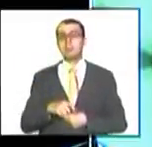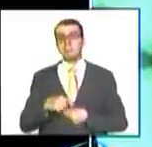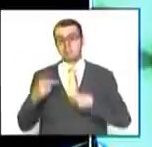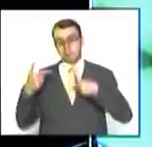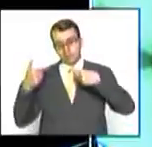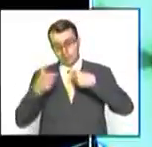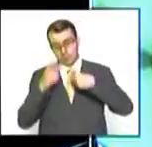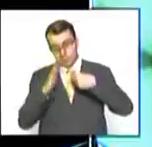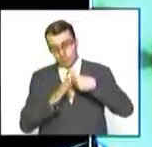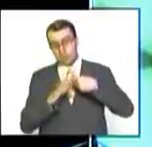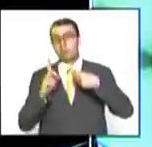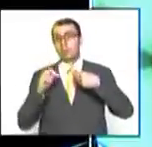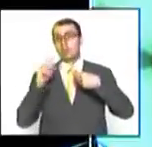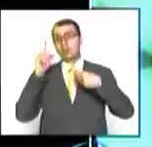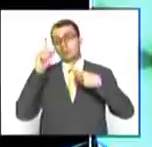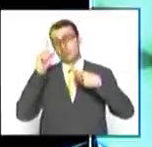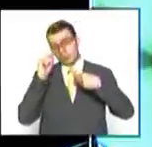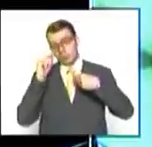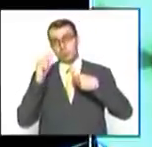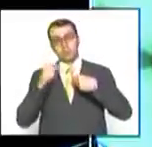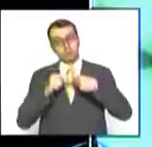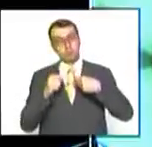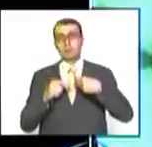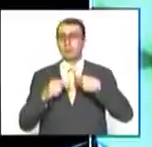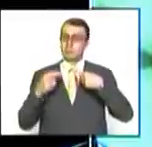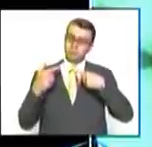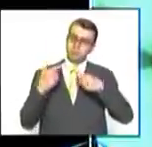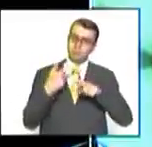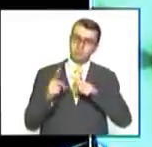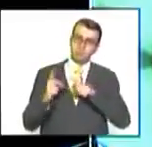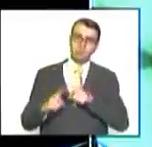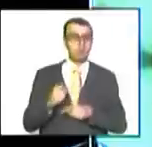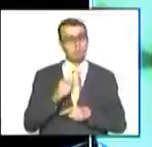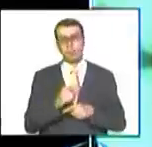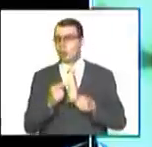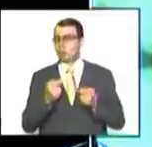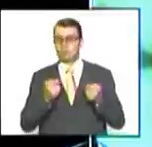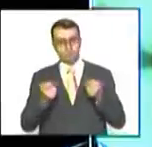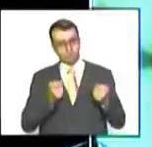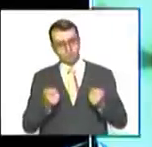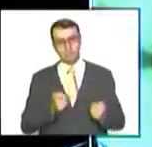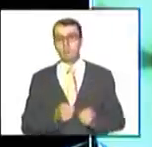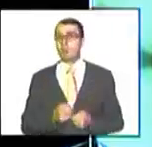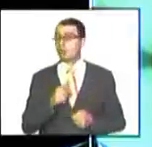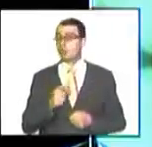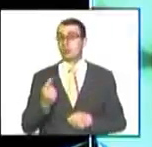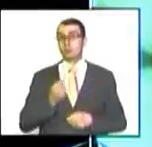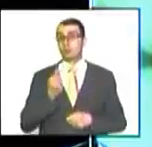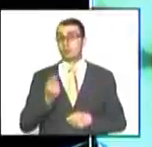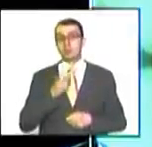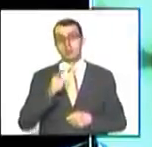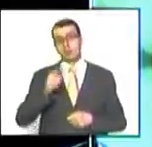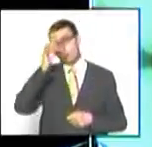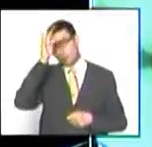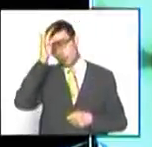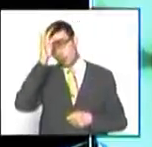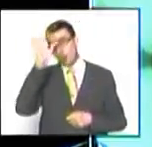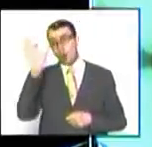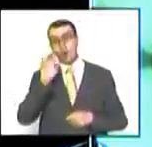epidural. Tiene que ir con muy buena instrumentación. Eso solamente tiene que hacer en una clínica o en un